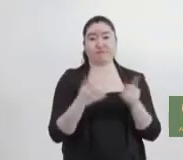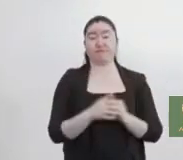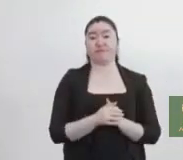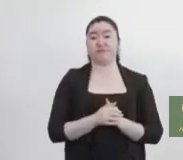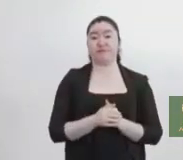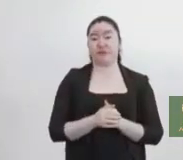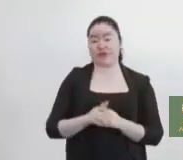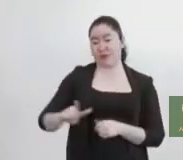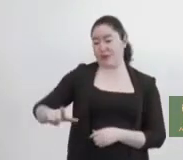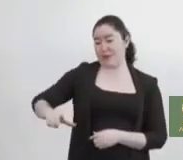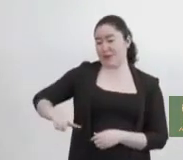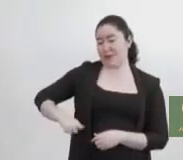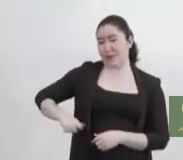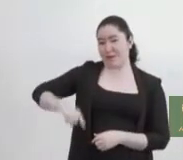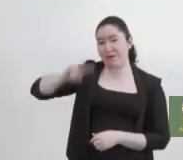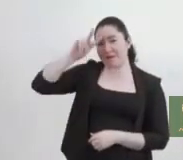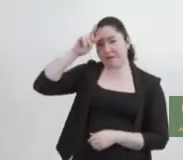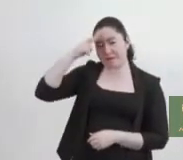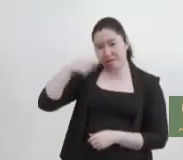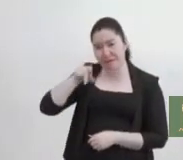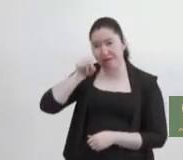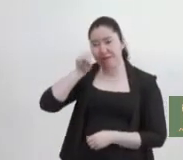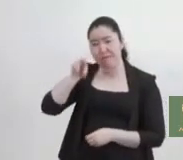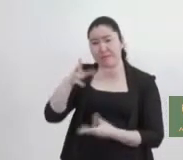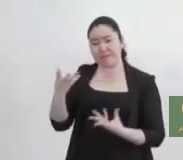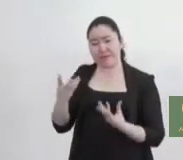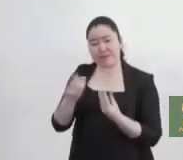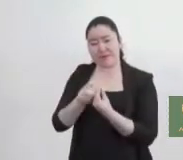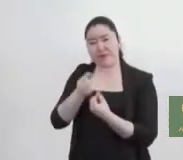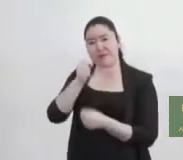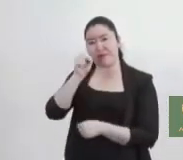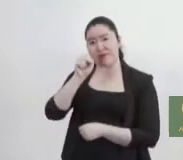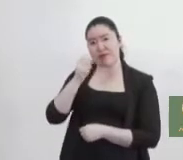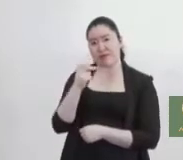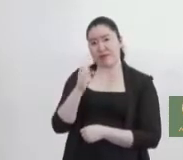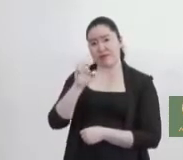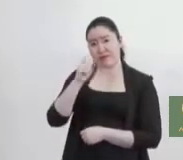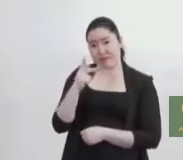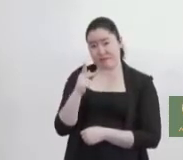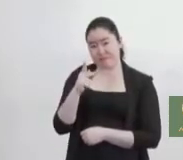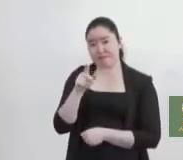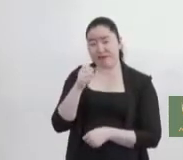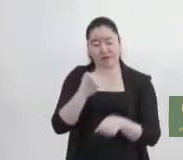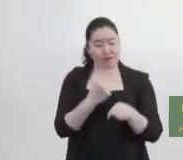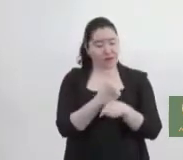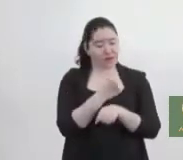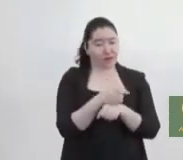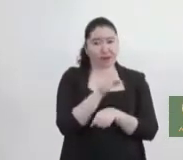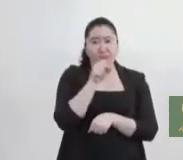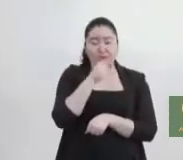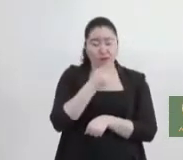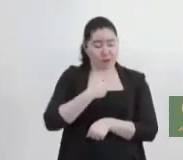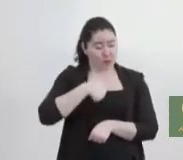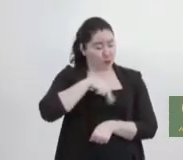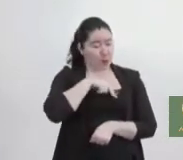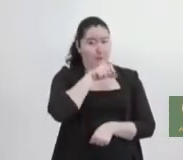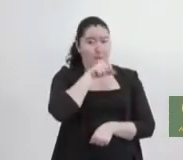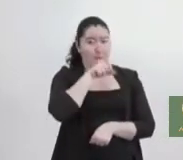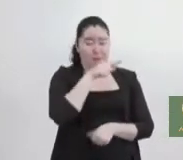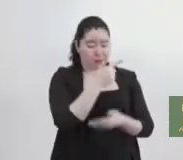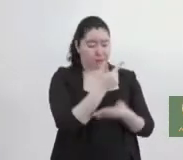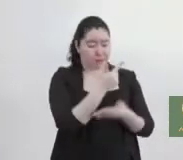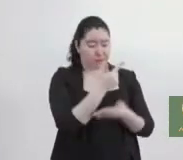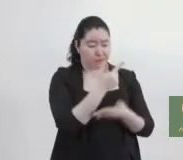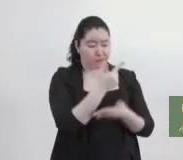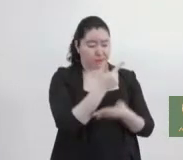Obviamente el gobierno de México lo está haciendo con la Secretaría de Educación Pública, los estados, etcétera, y nosotros lo estamos fortaleciendo.